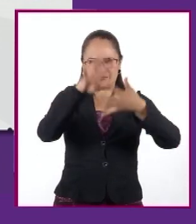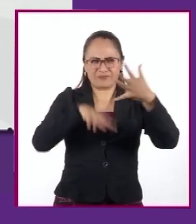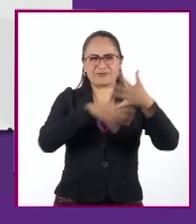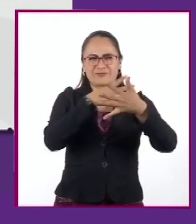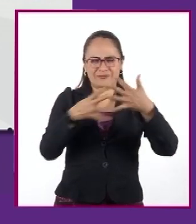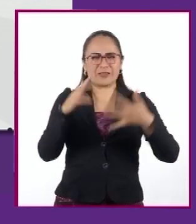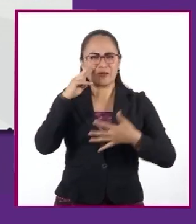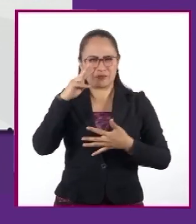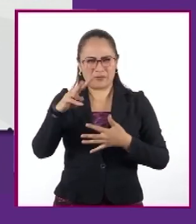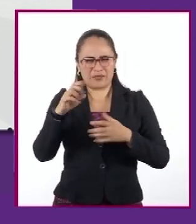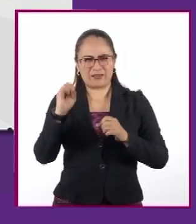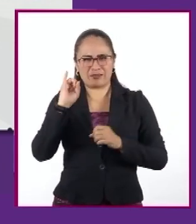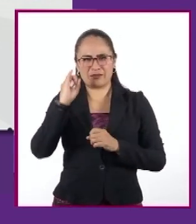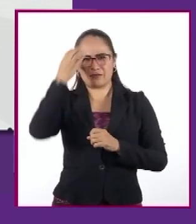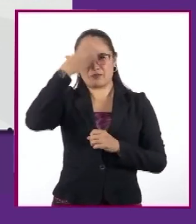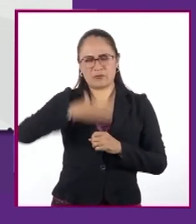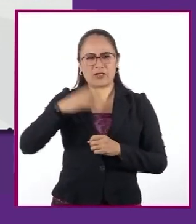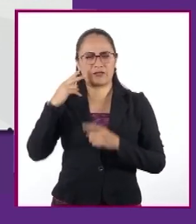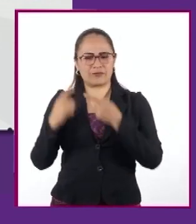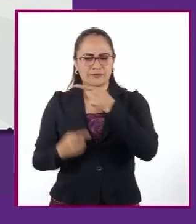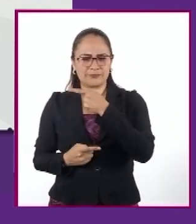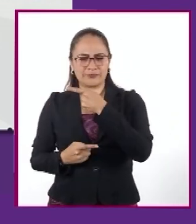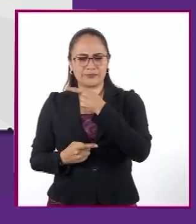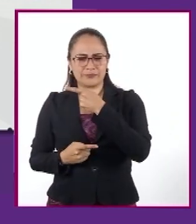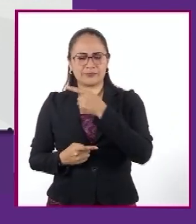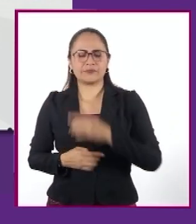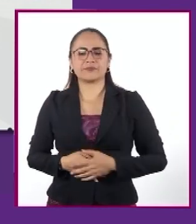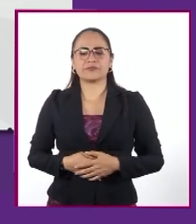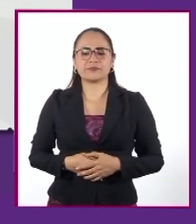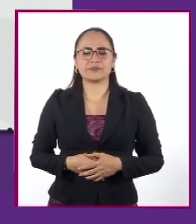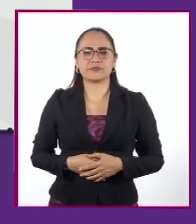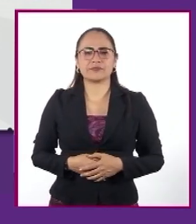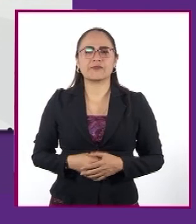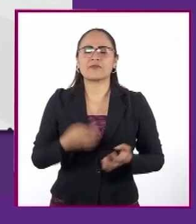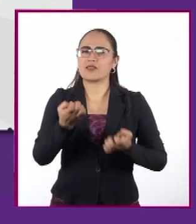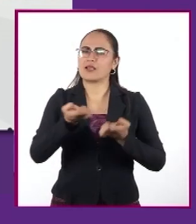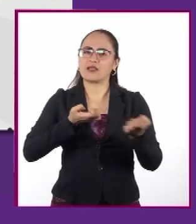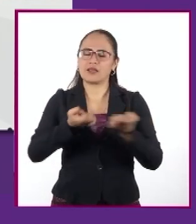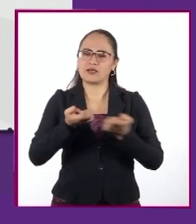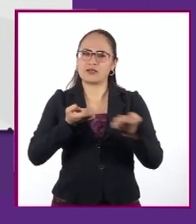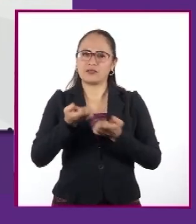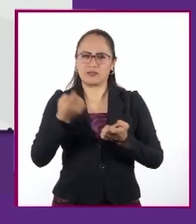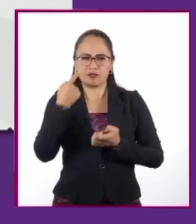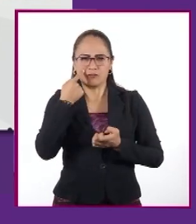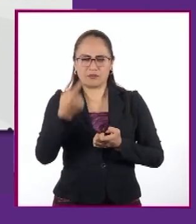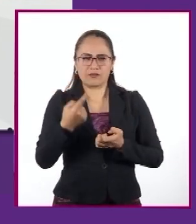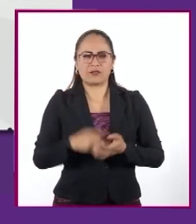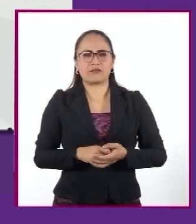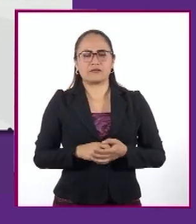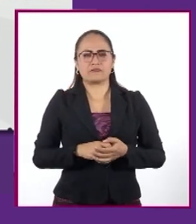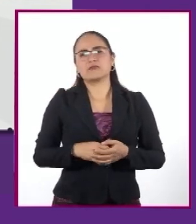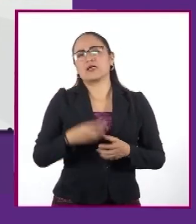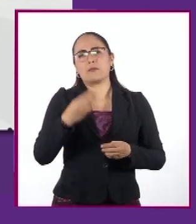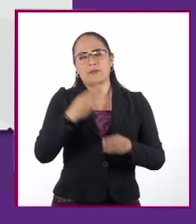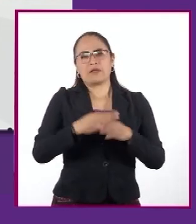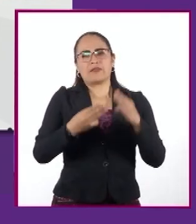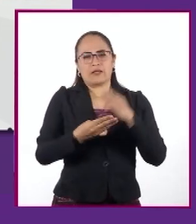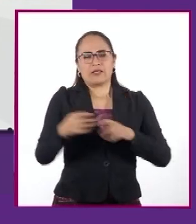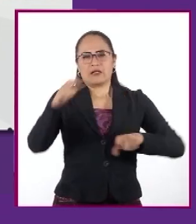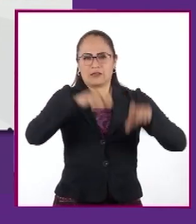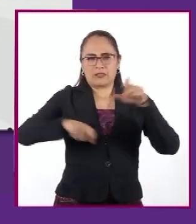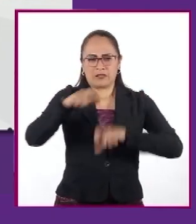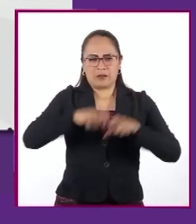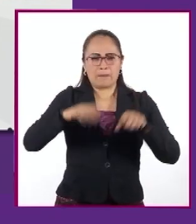Observen la diapositiva en pantalla. Al realizar este ejercicio, pueden observar que el elemento más metálico es el